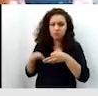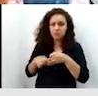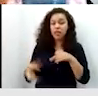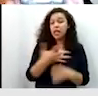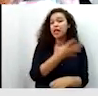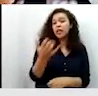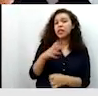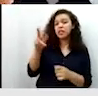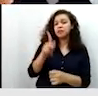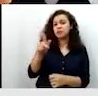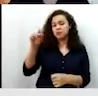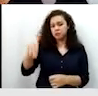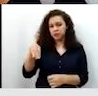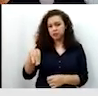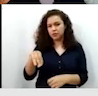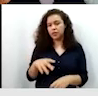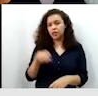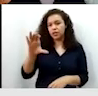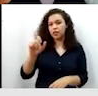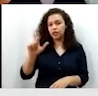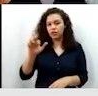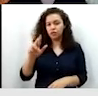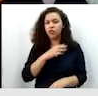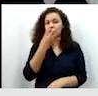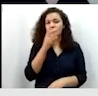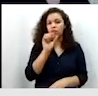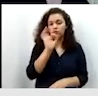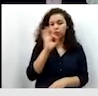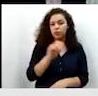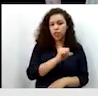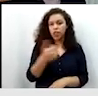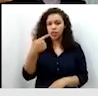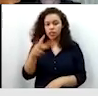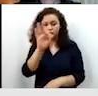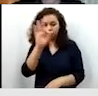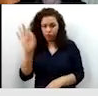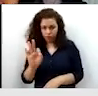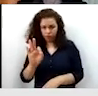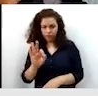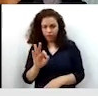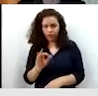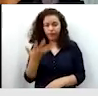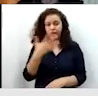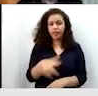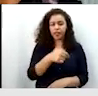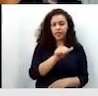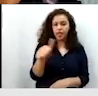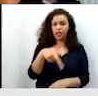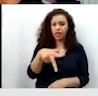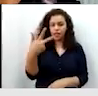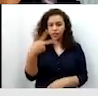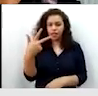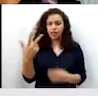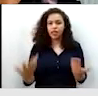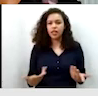por millón. El cloro comercial va a ir del 4% al 7%, del 10 al 13 ya es cuando se compran